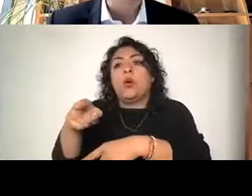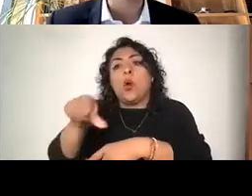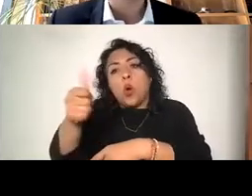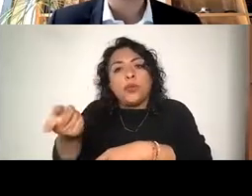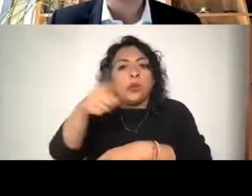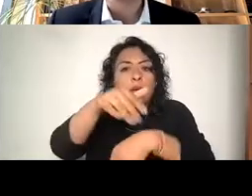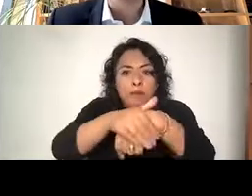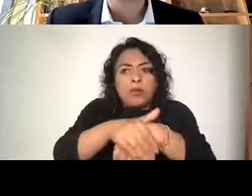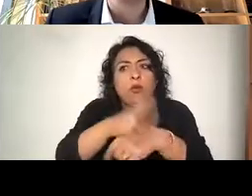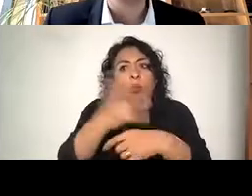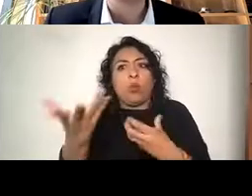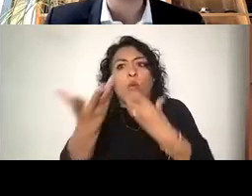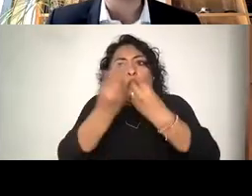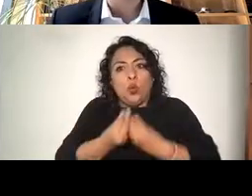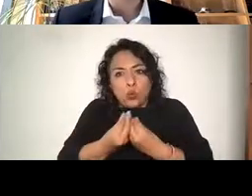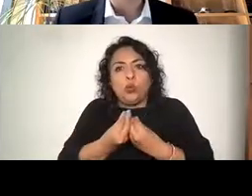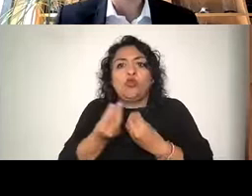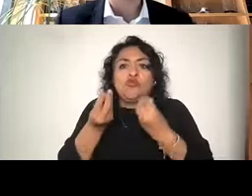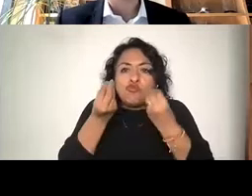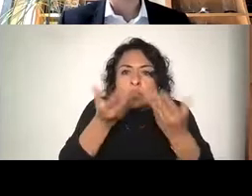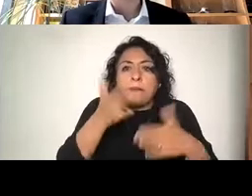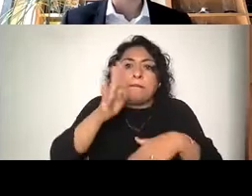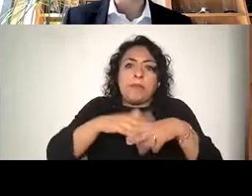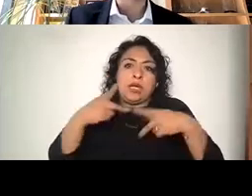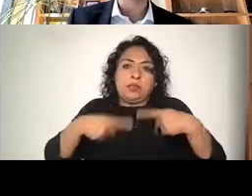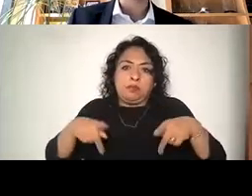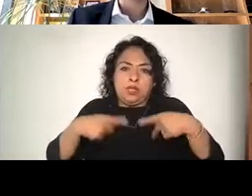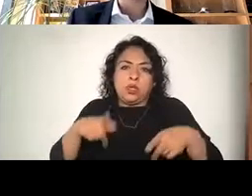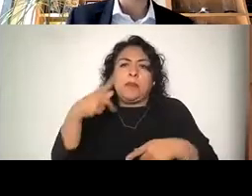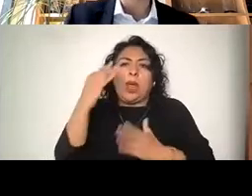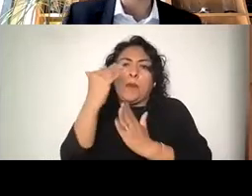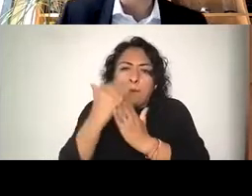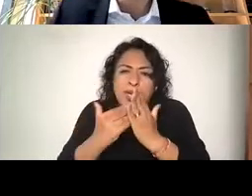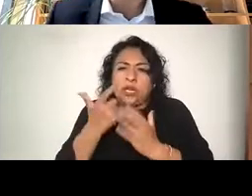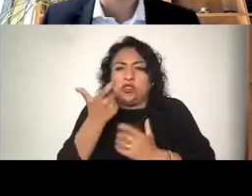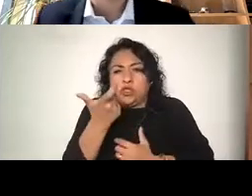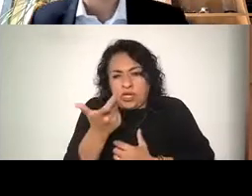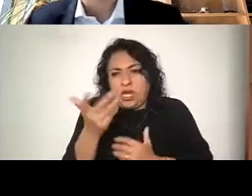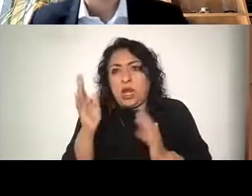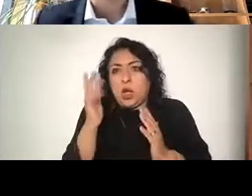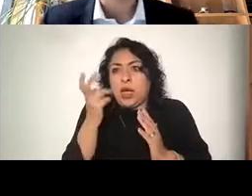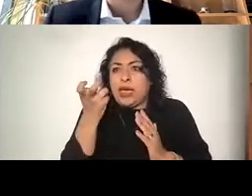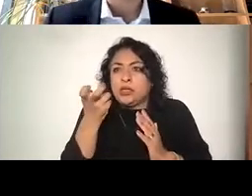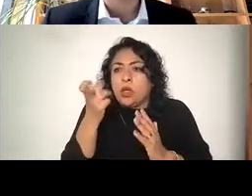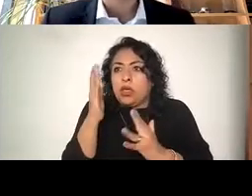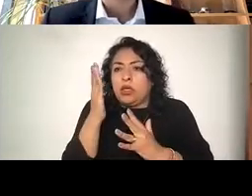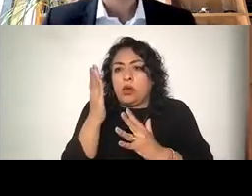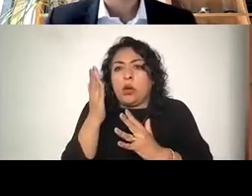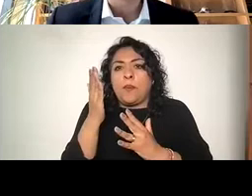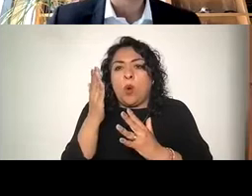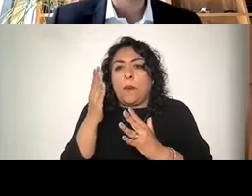pueden sumar y damos más personas, pero damos menos recursos y el impacto se divide, digamos,